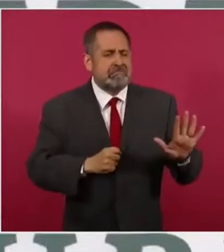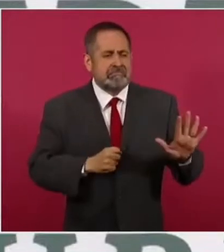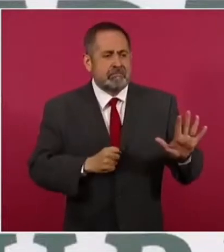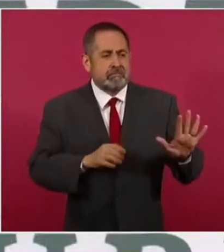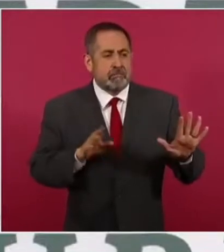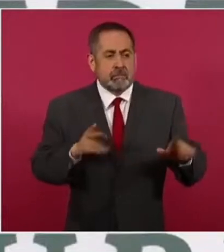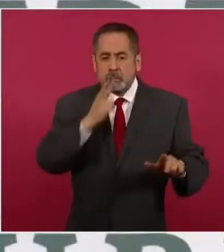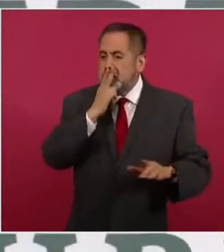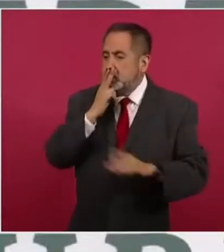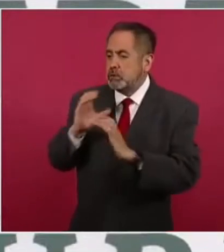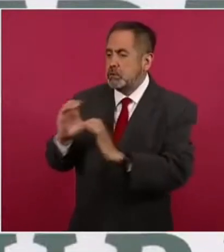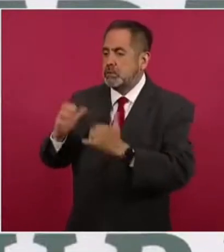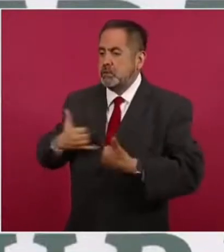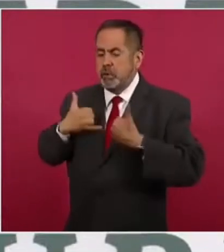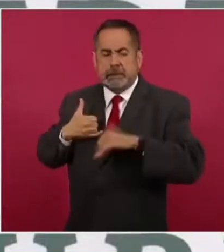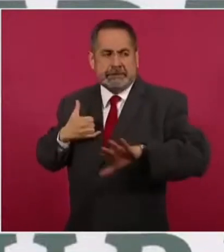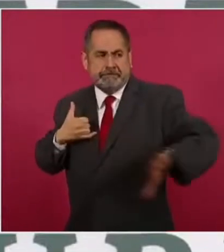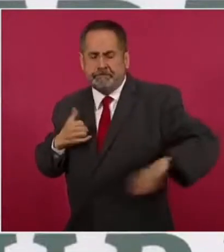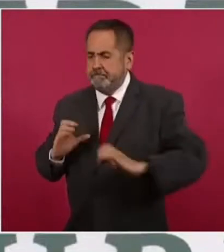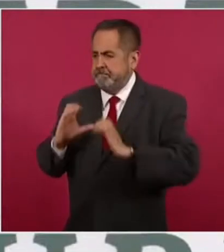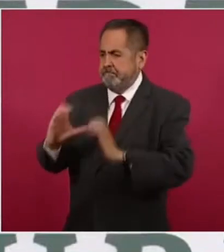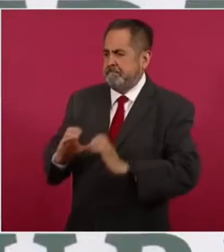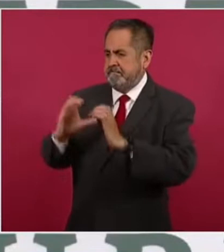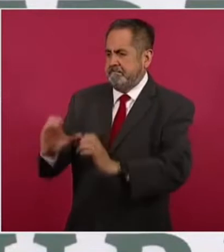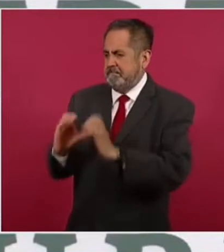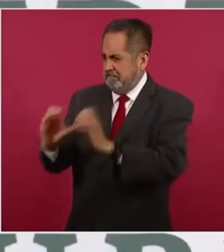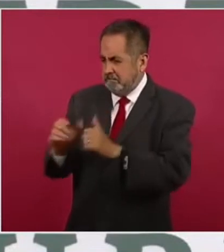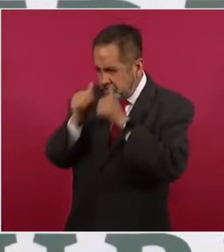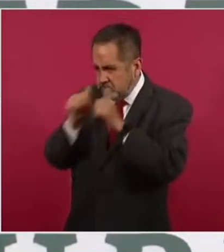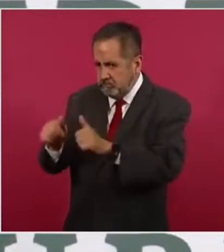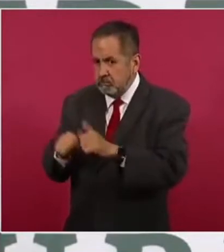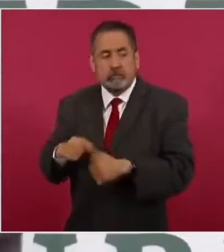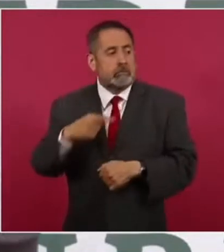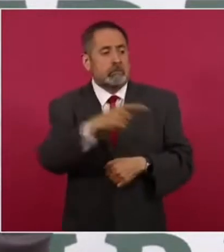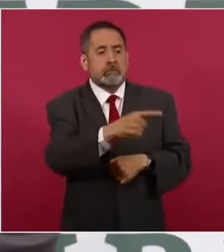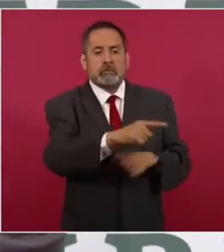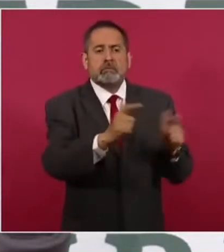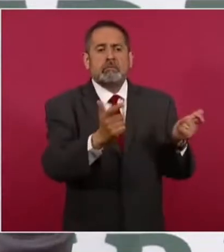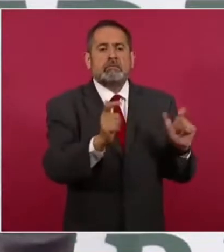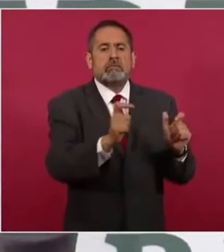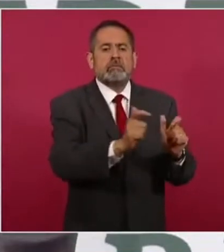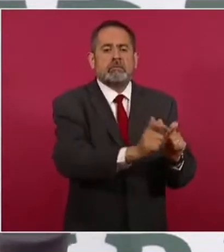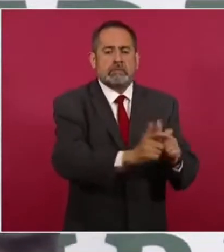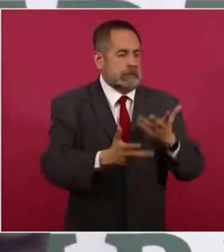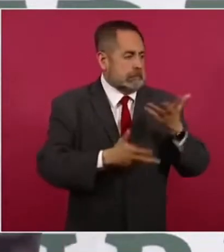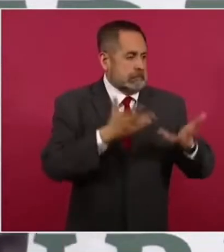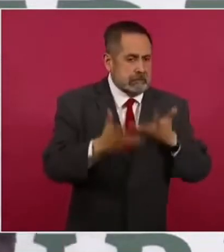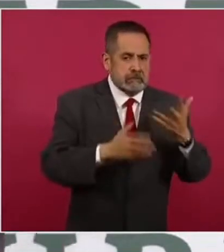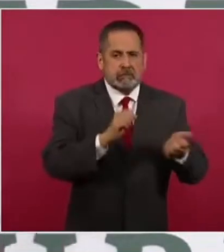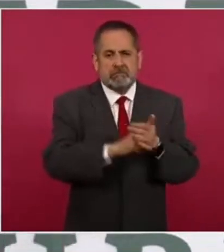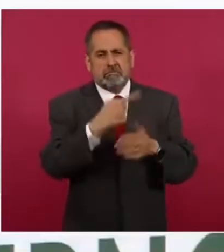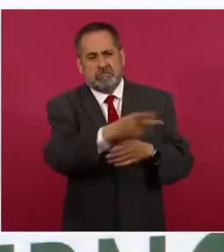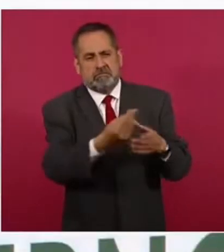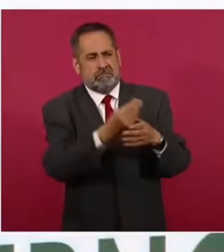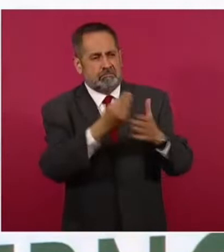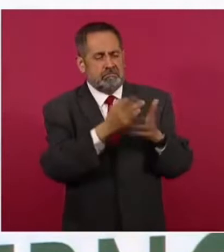a los jóvenes y dejar a los capos solos con sus lugartenientes